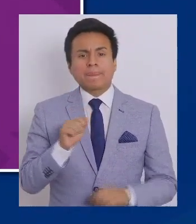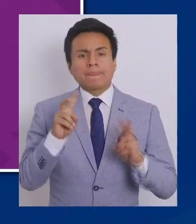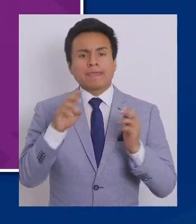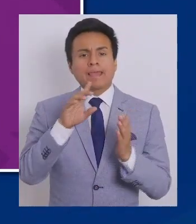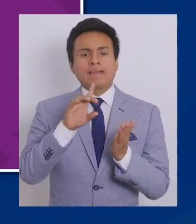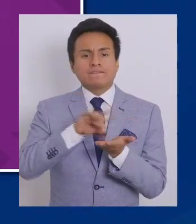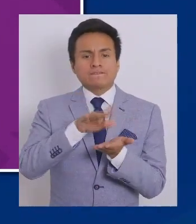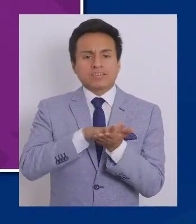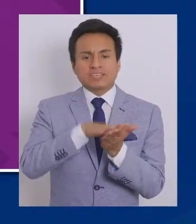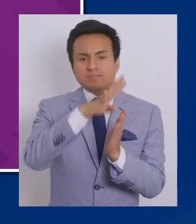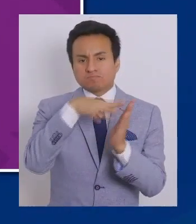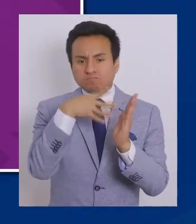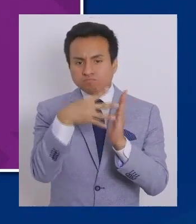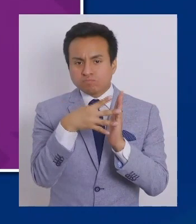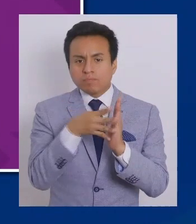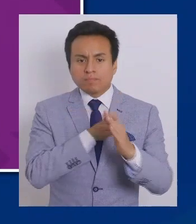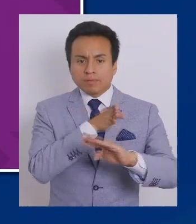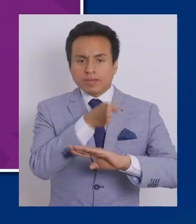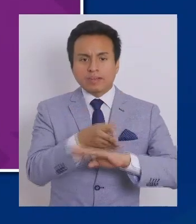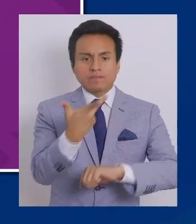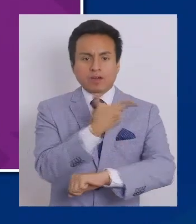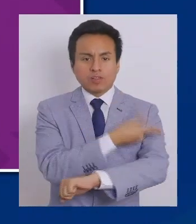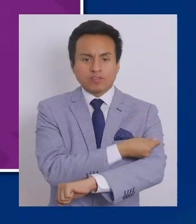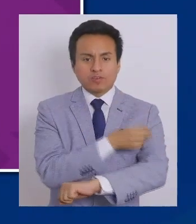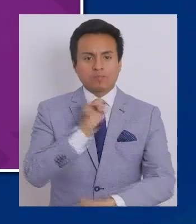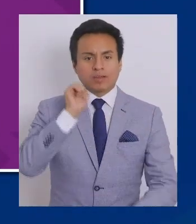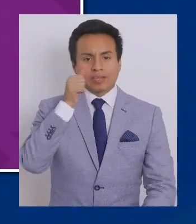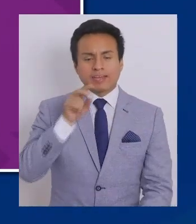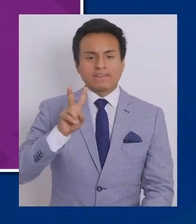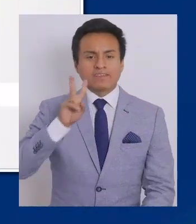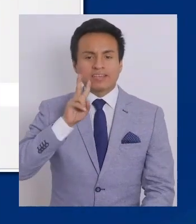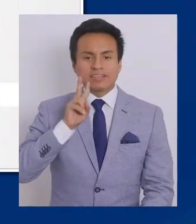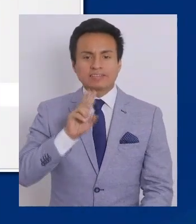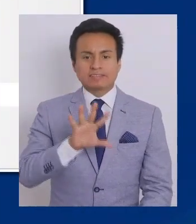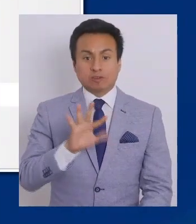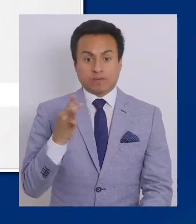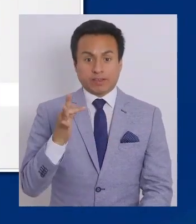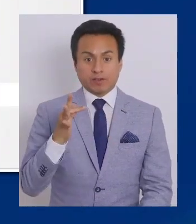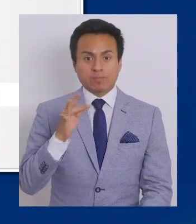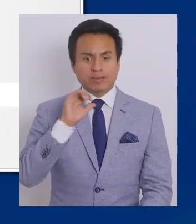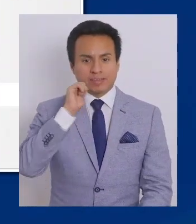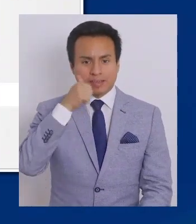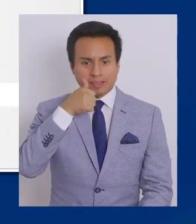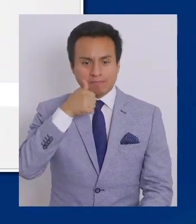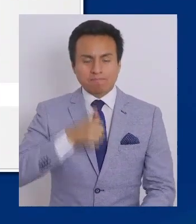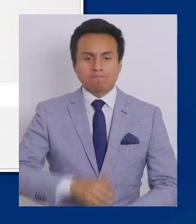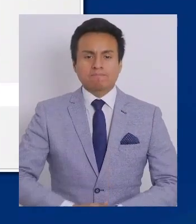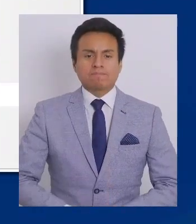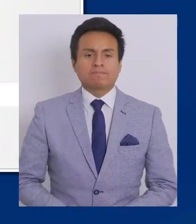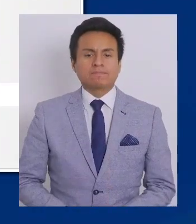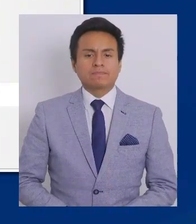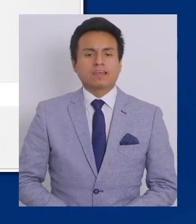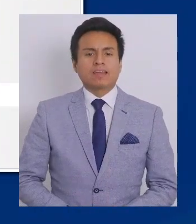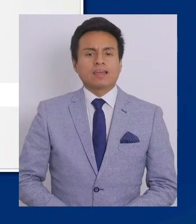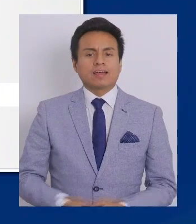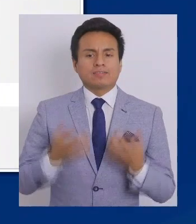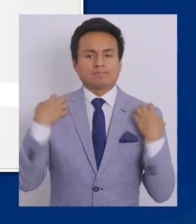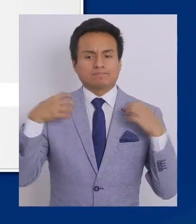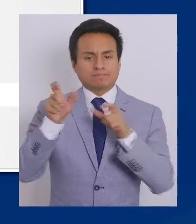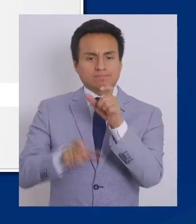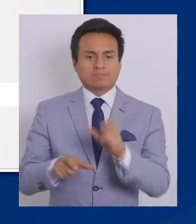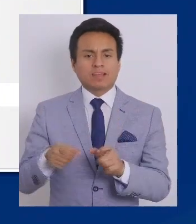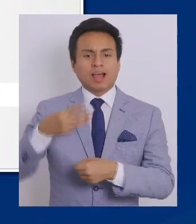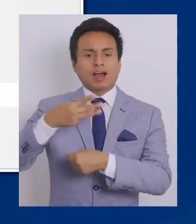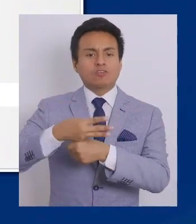calendario de vacunación mañana viernes 5 de febrero corresponde vacunar a los